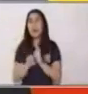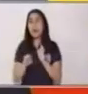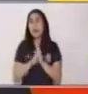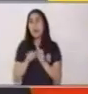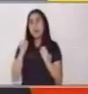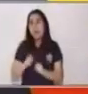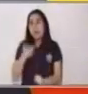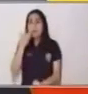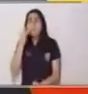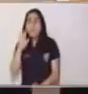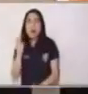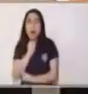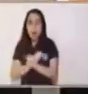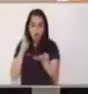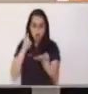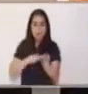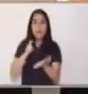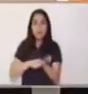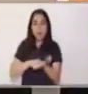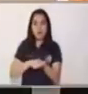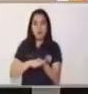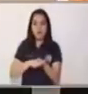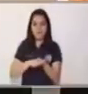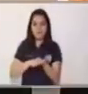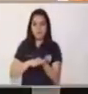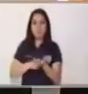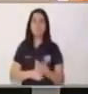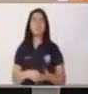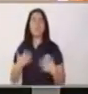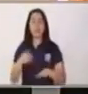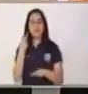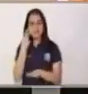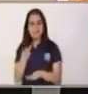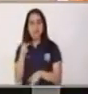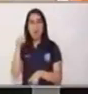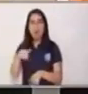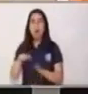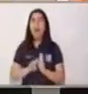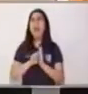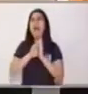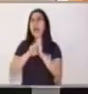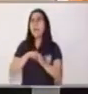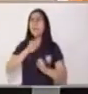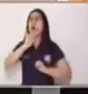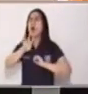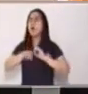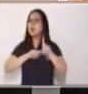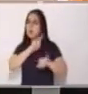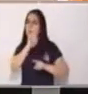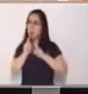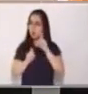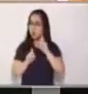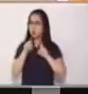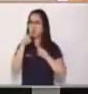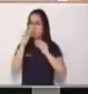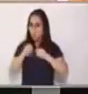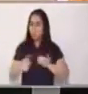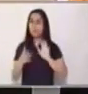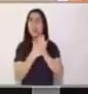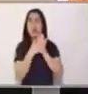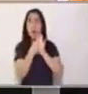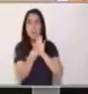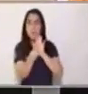evaluar. Bueno, vamos a ver qué preguntas. Aquí te traje yo algunas preguntas que tú puedes ir anotando